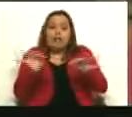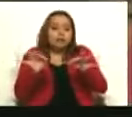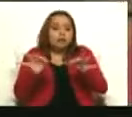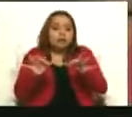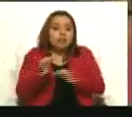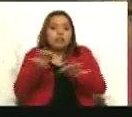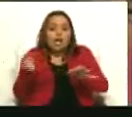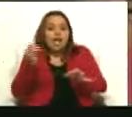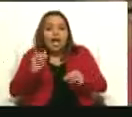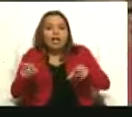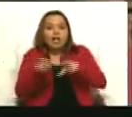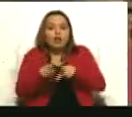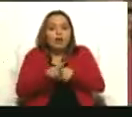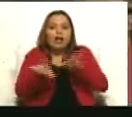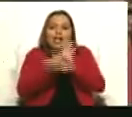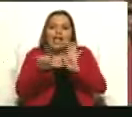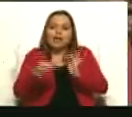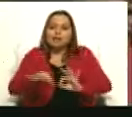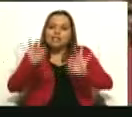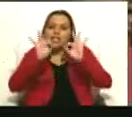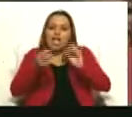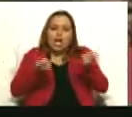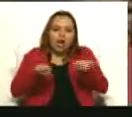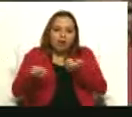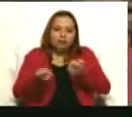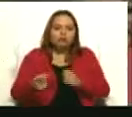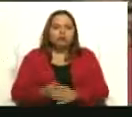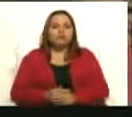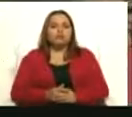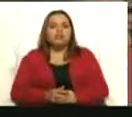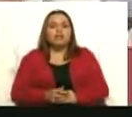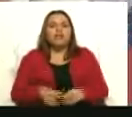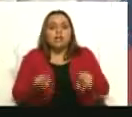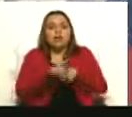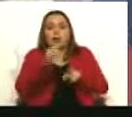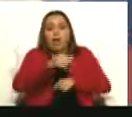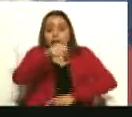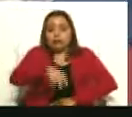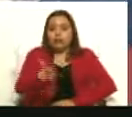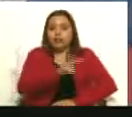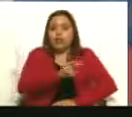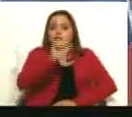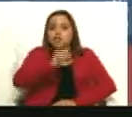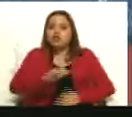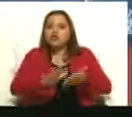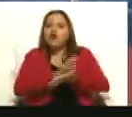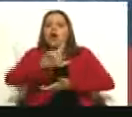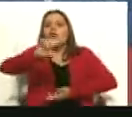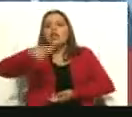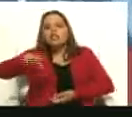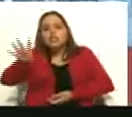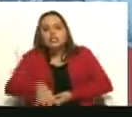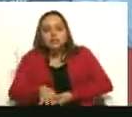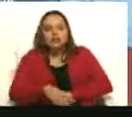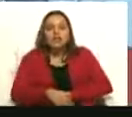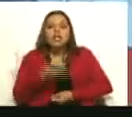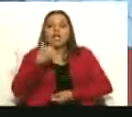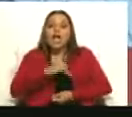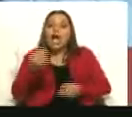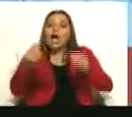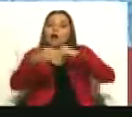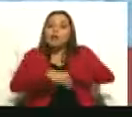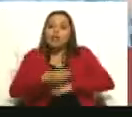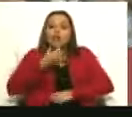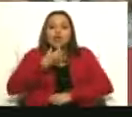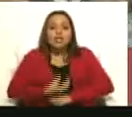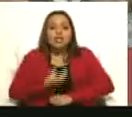ninguna tiene una ley especial que lo rija, como sí lo tiene la controversia territorial sobre la Guayana Esequiba, que tiene el Acuerdo de